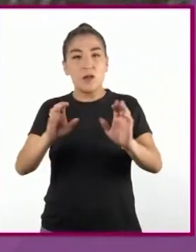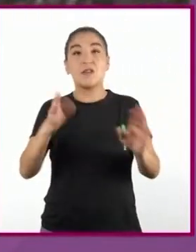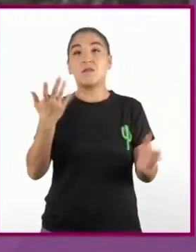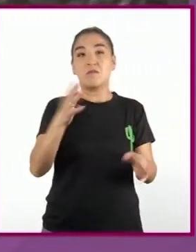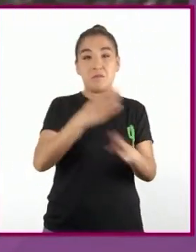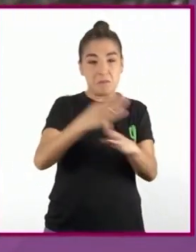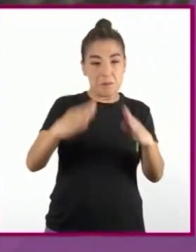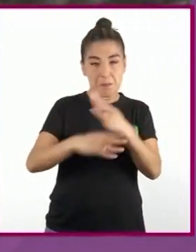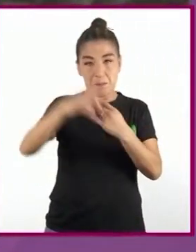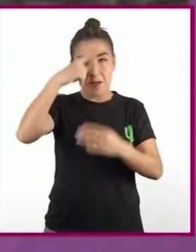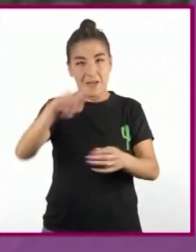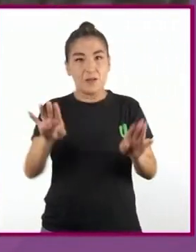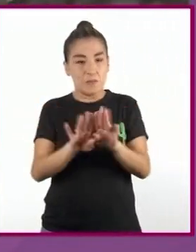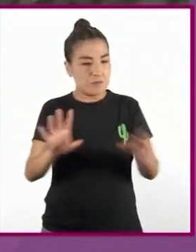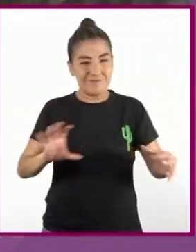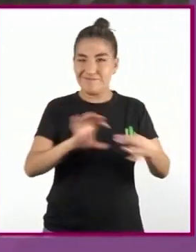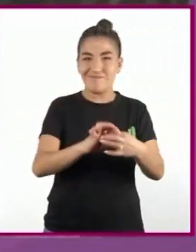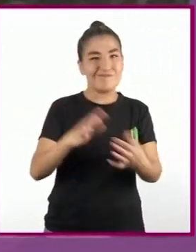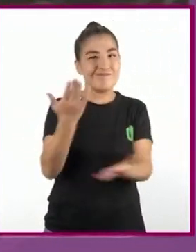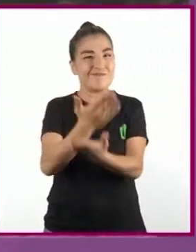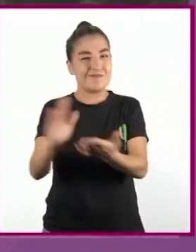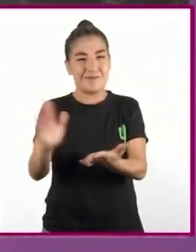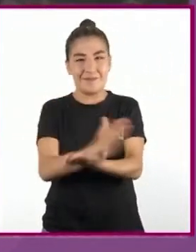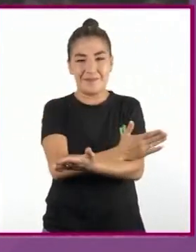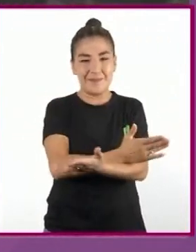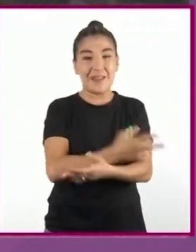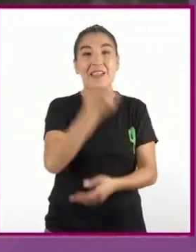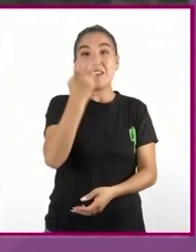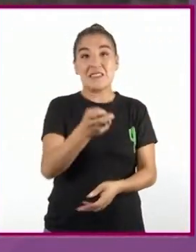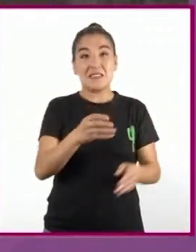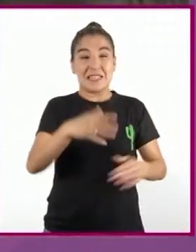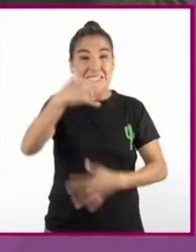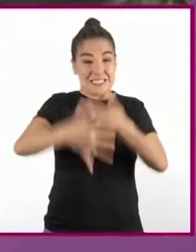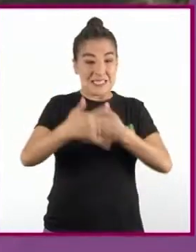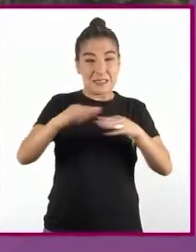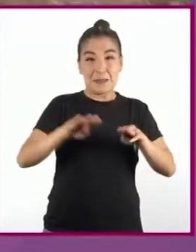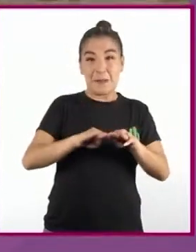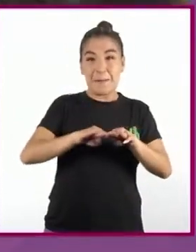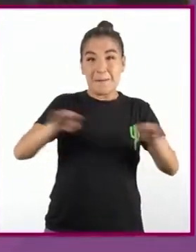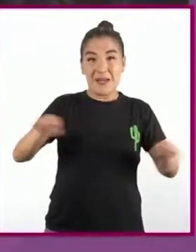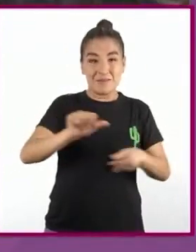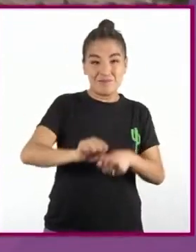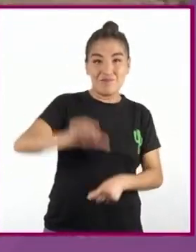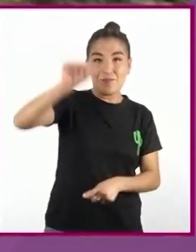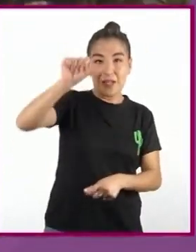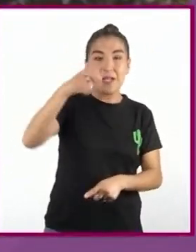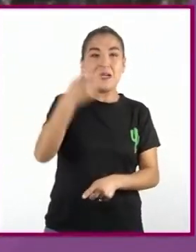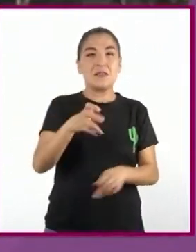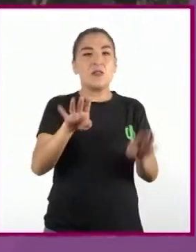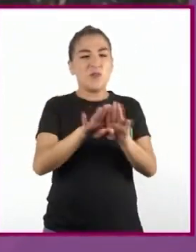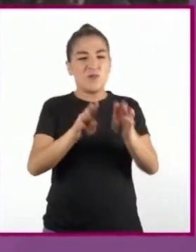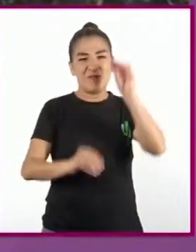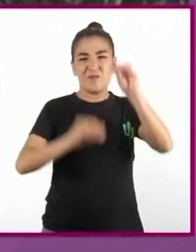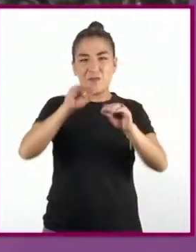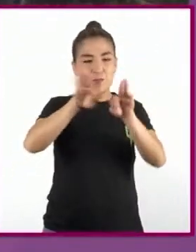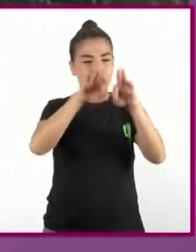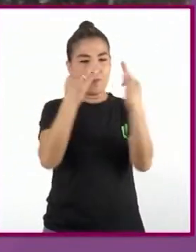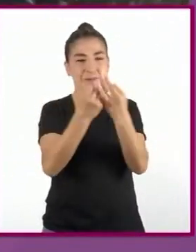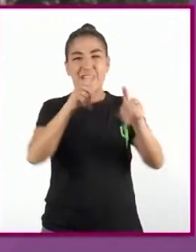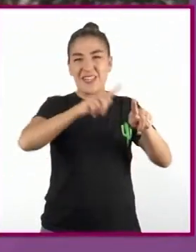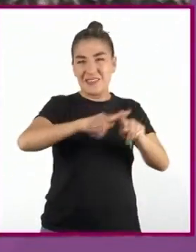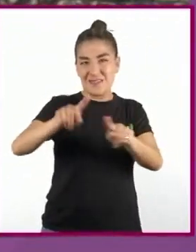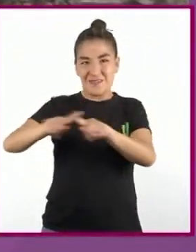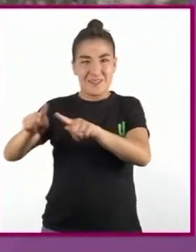material para unirlos. Muchos de ellos, de hasta 15 metros de altura, presentan formas asimétricas.